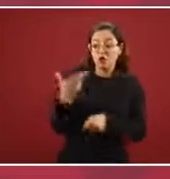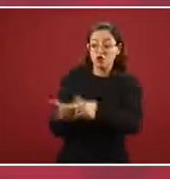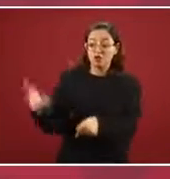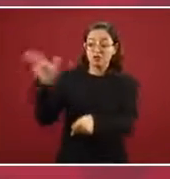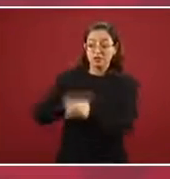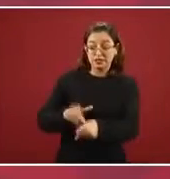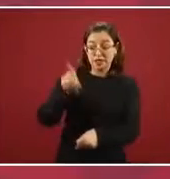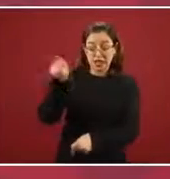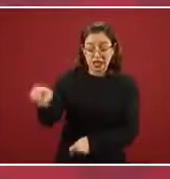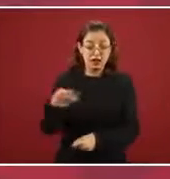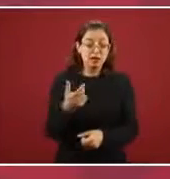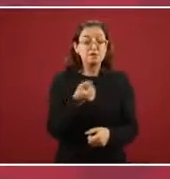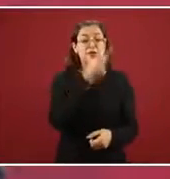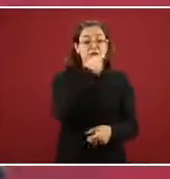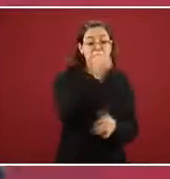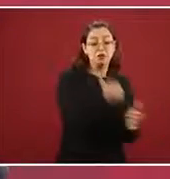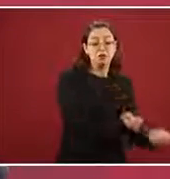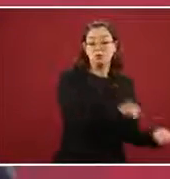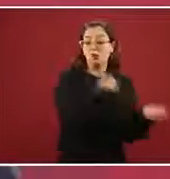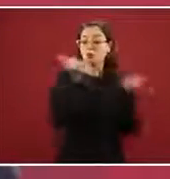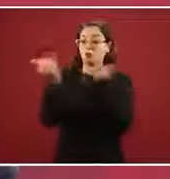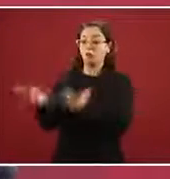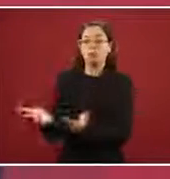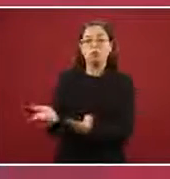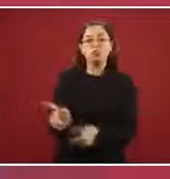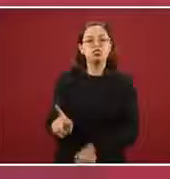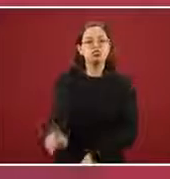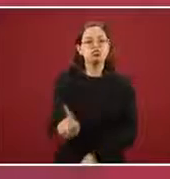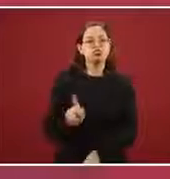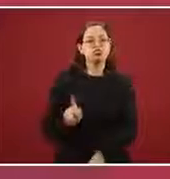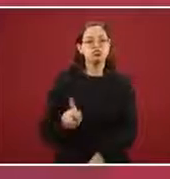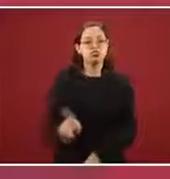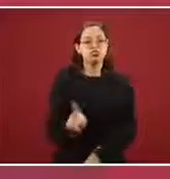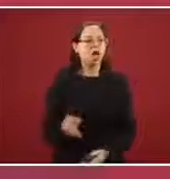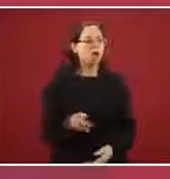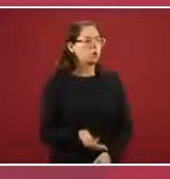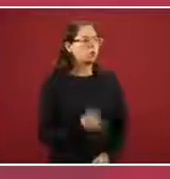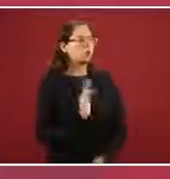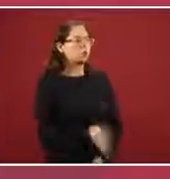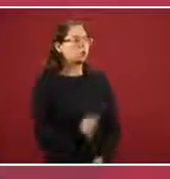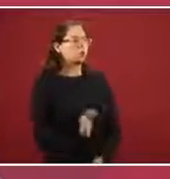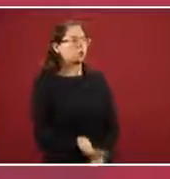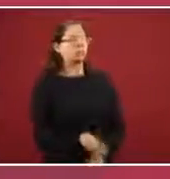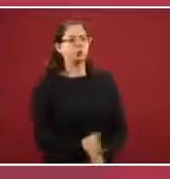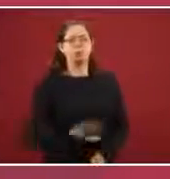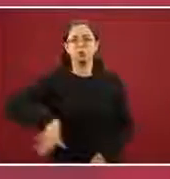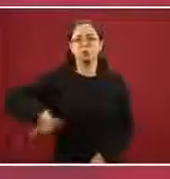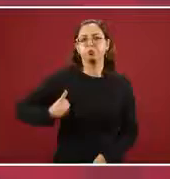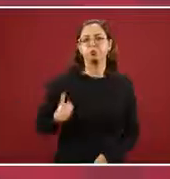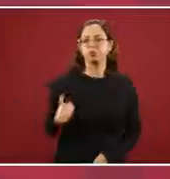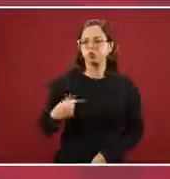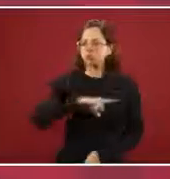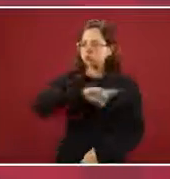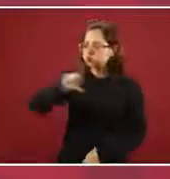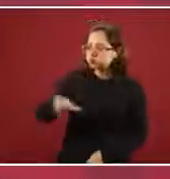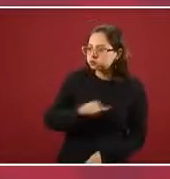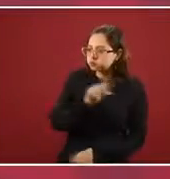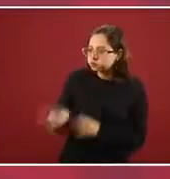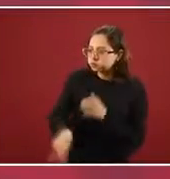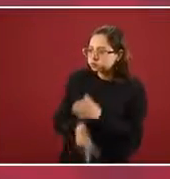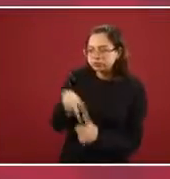los medicamentos, o luego de los almacenes a los